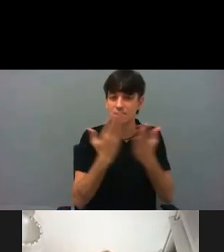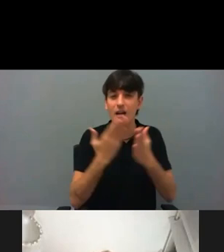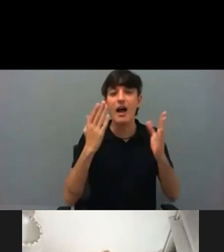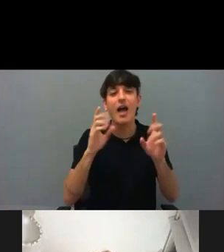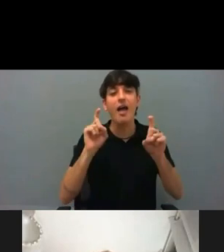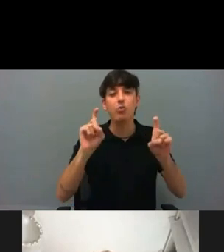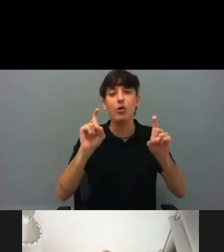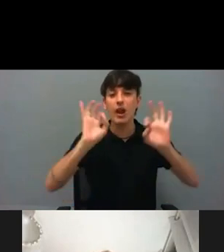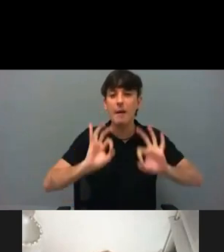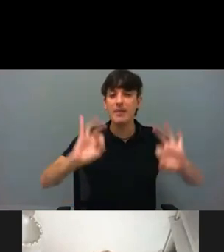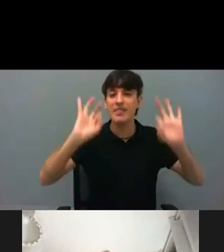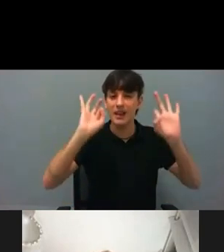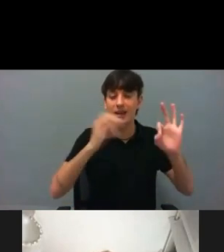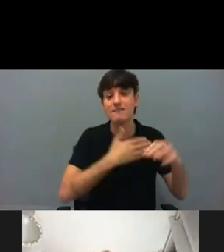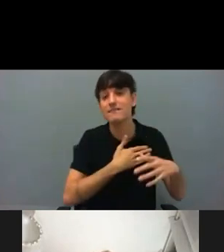me, pues,